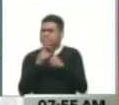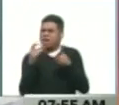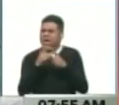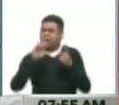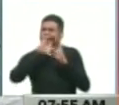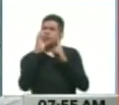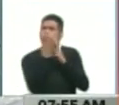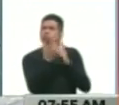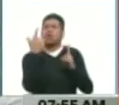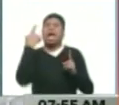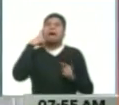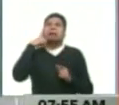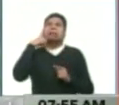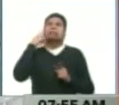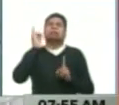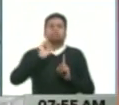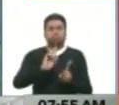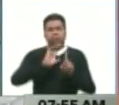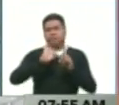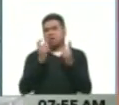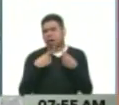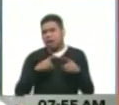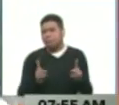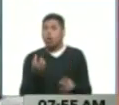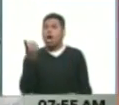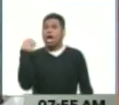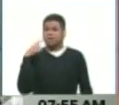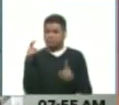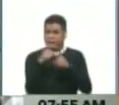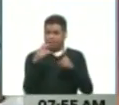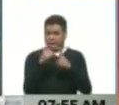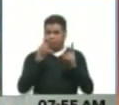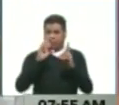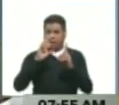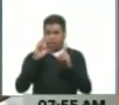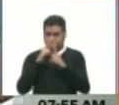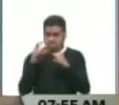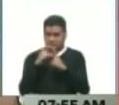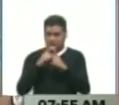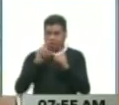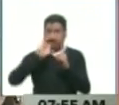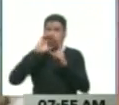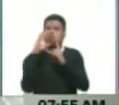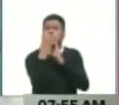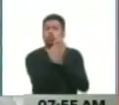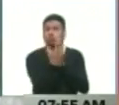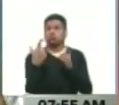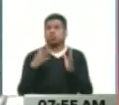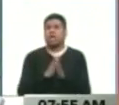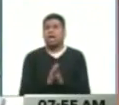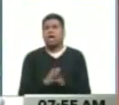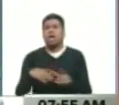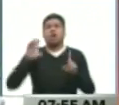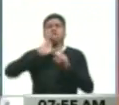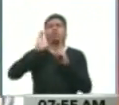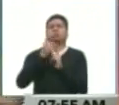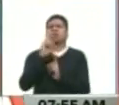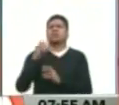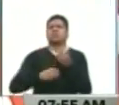abstracción. Antes la cultura, en la Cuarta República, en los 90, cuando yo me formé, cultura era todo lo que no hacía el